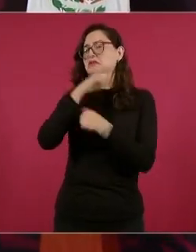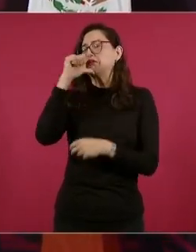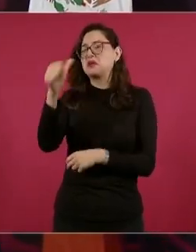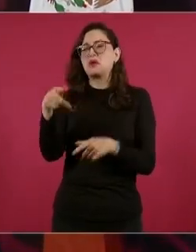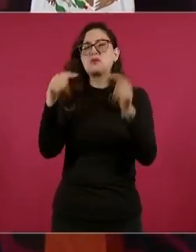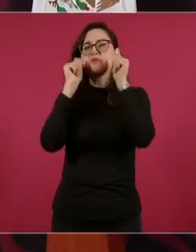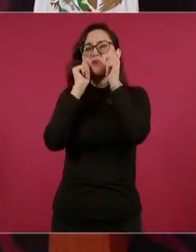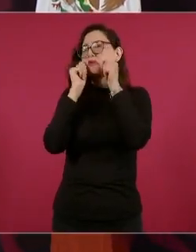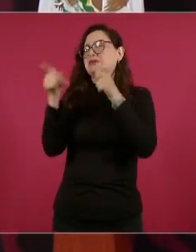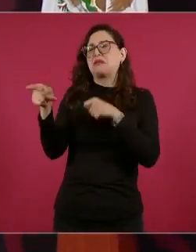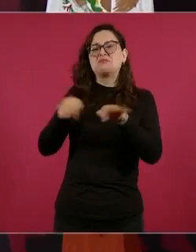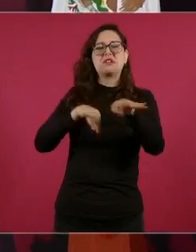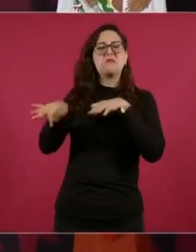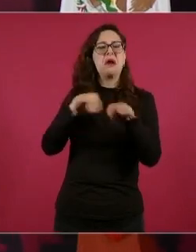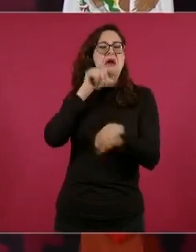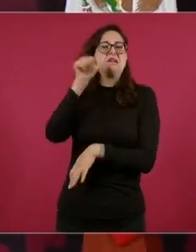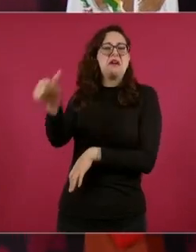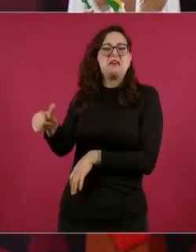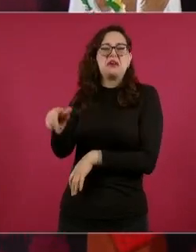Y en diciembre